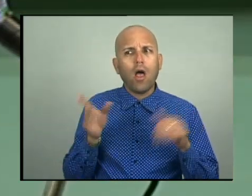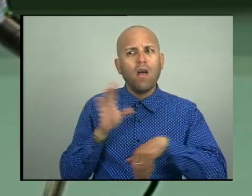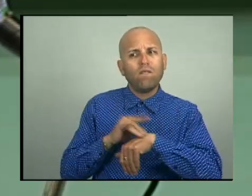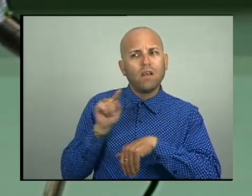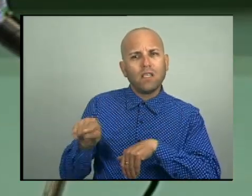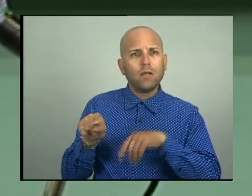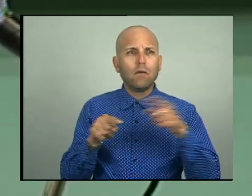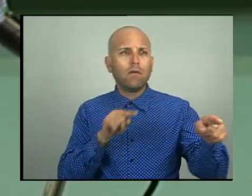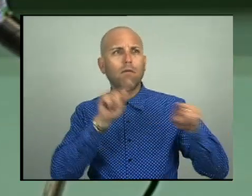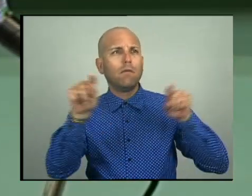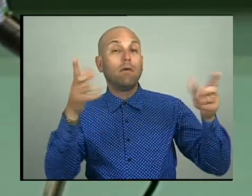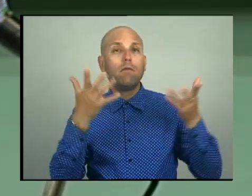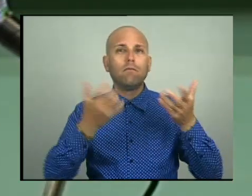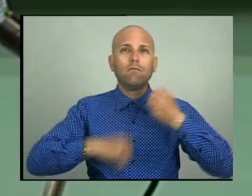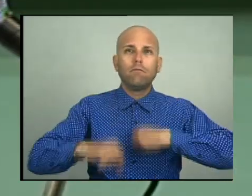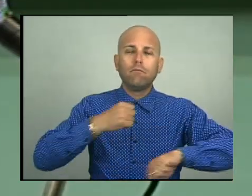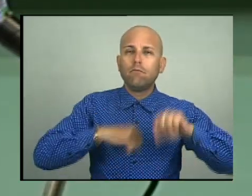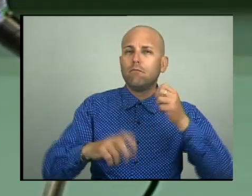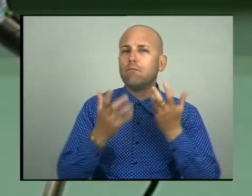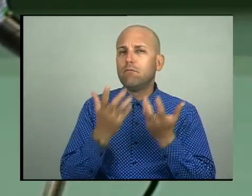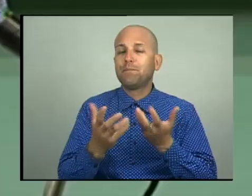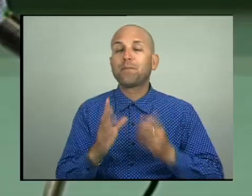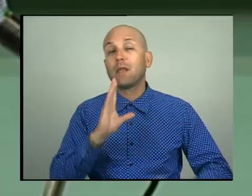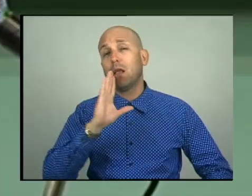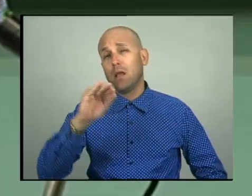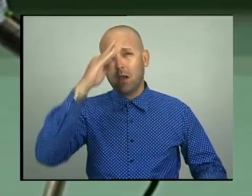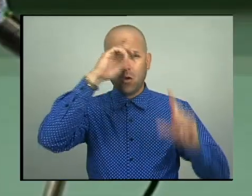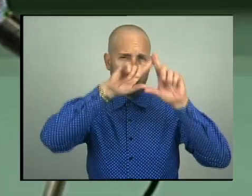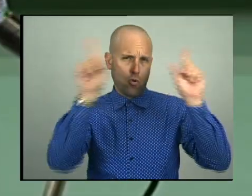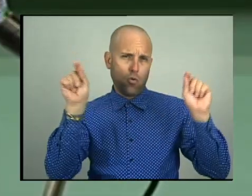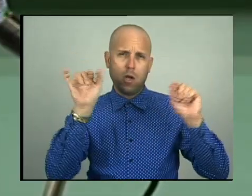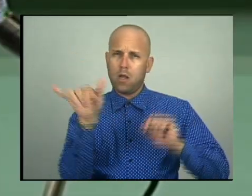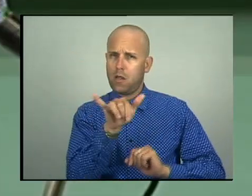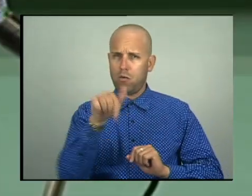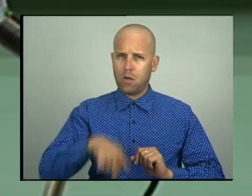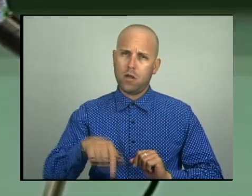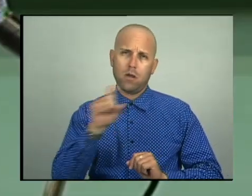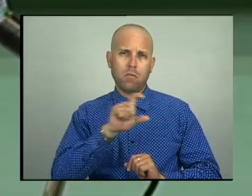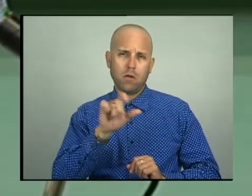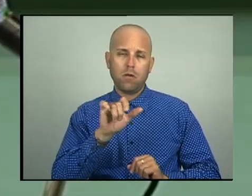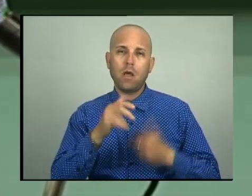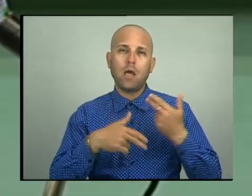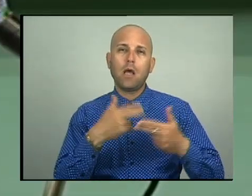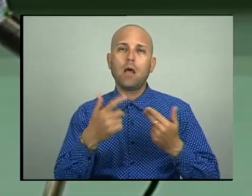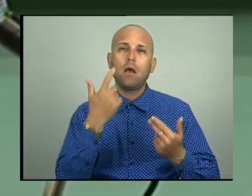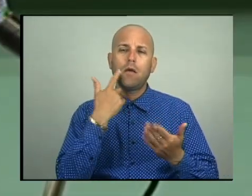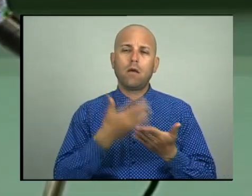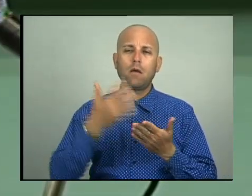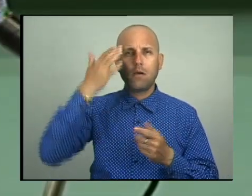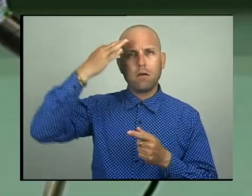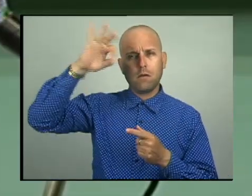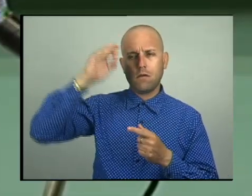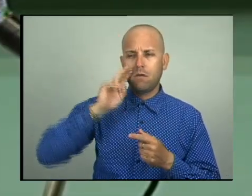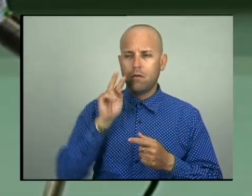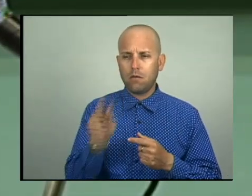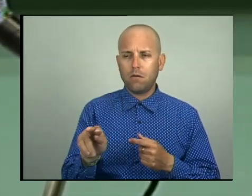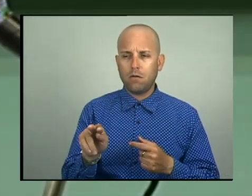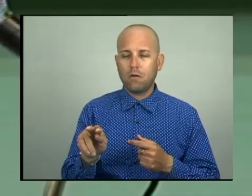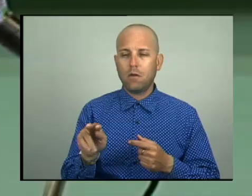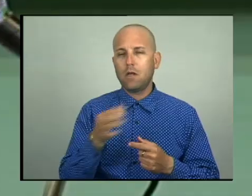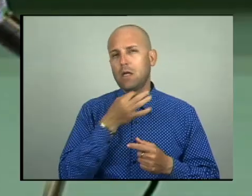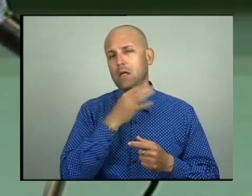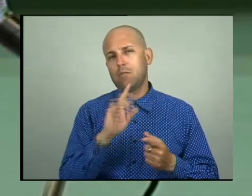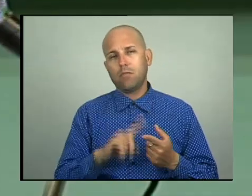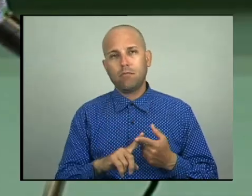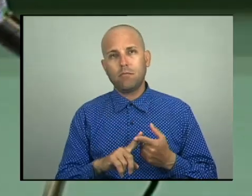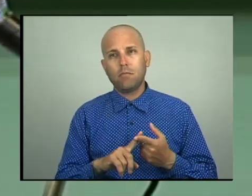en realidad, y de manera general en Cuba, el diagnóstico se hace primero por índice de sospecha, en realidad, la presencia